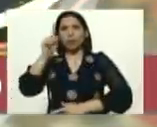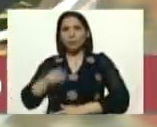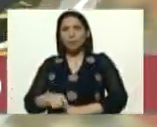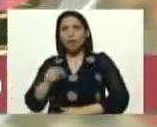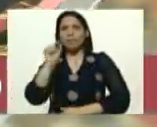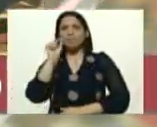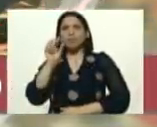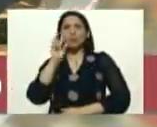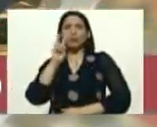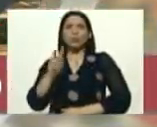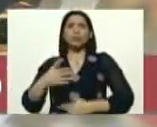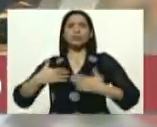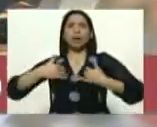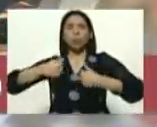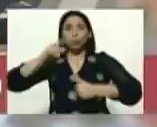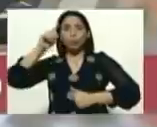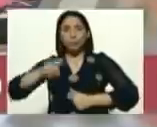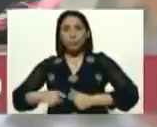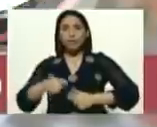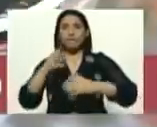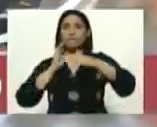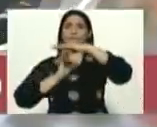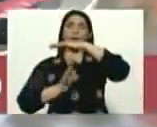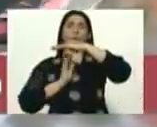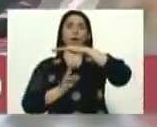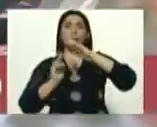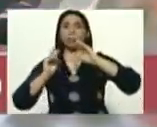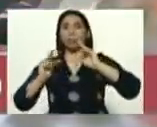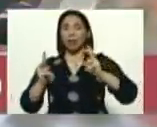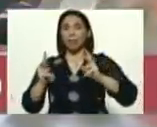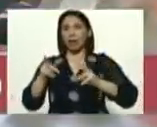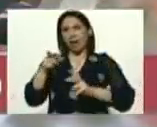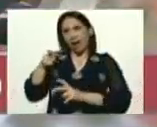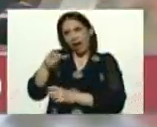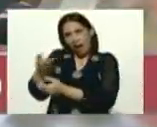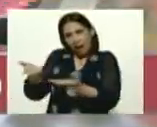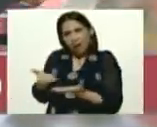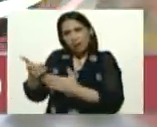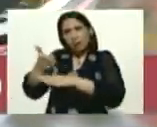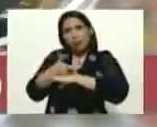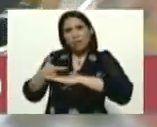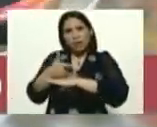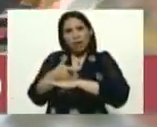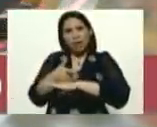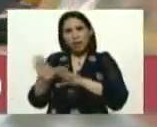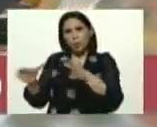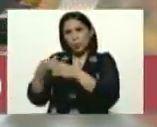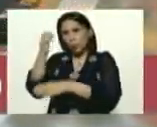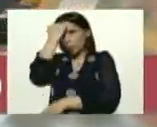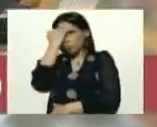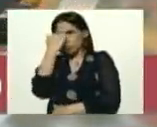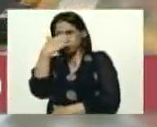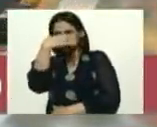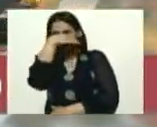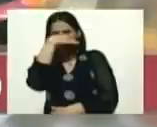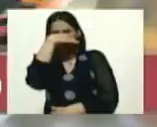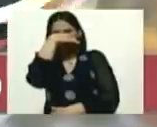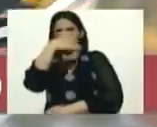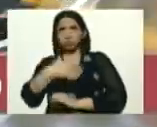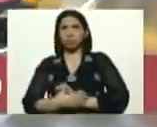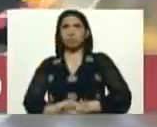de la salud, desde el punto de vista migratorio. Reinan allí, gobiernan los grupos criminales, las bandas